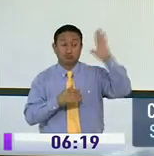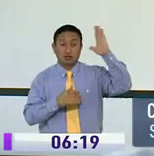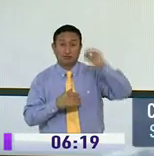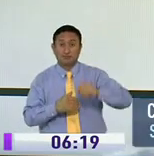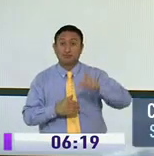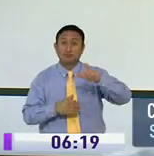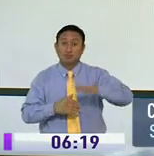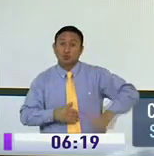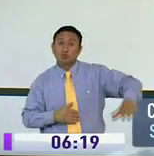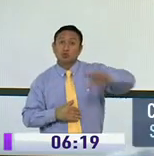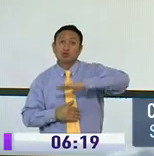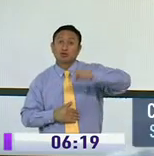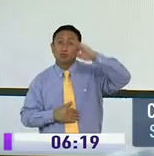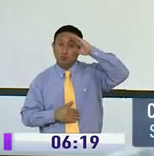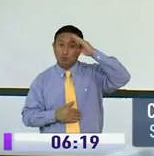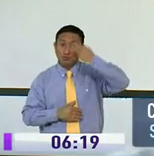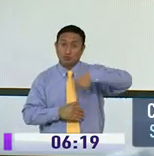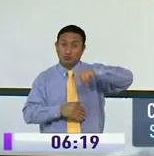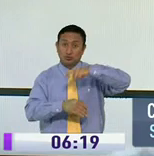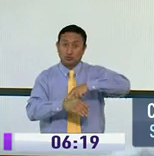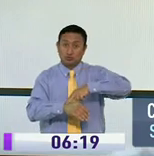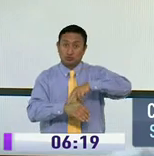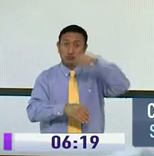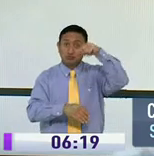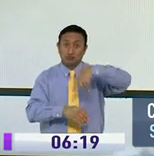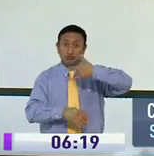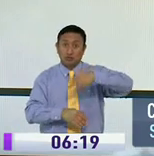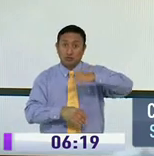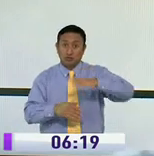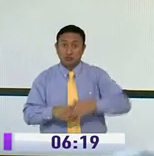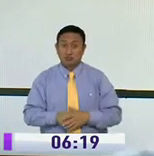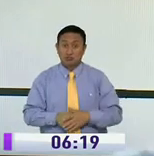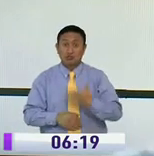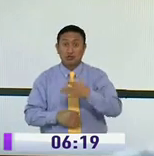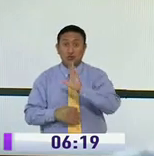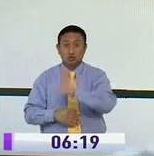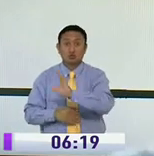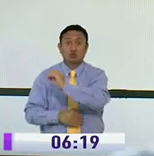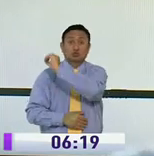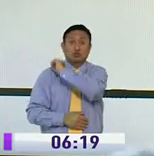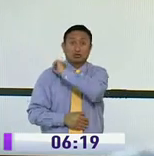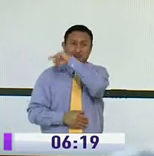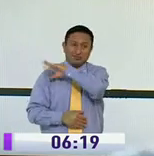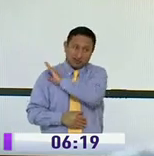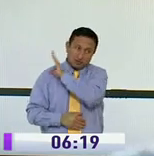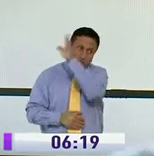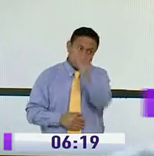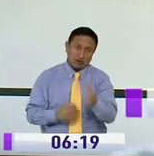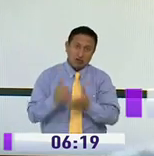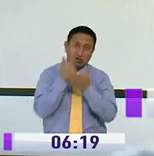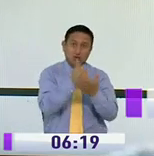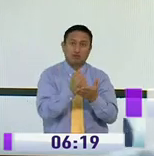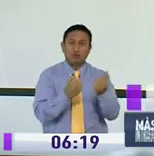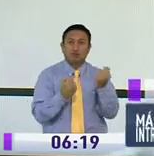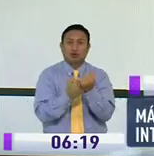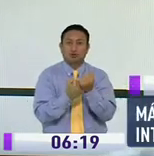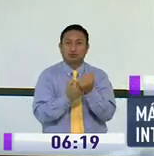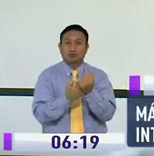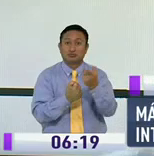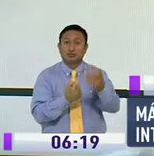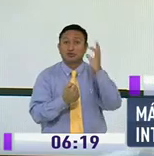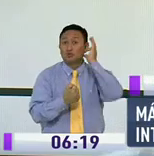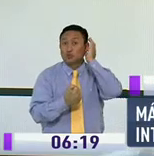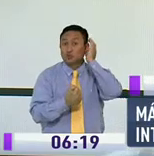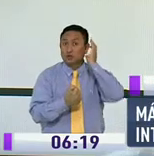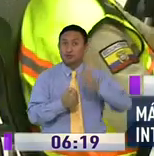los espacios de la Policía Nacional que tienen la motivación y la obligación de aportar y de apoyar a las mujeres